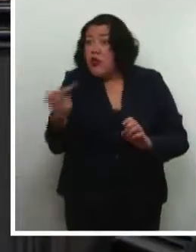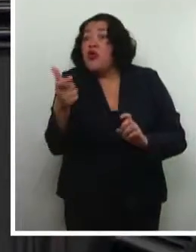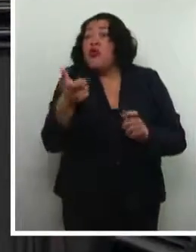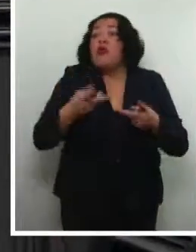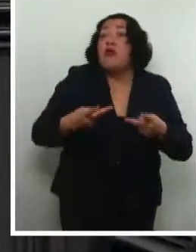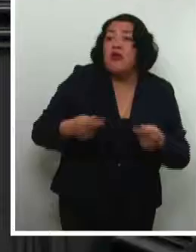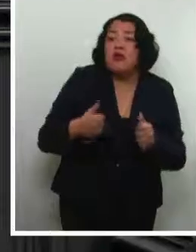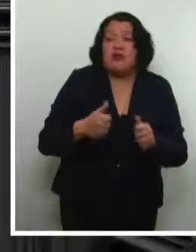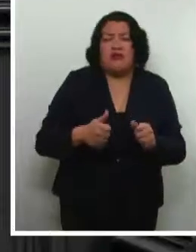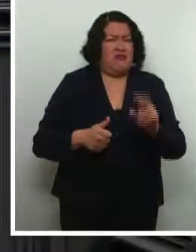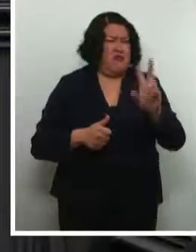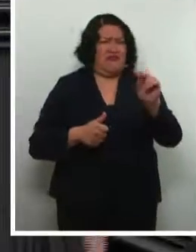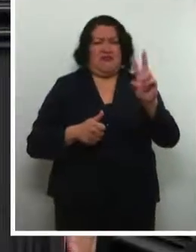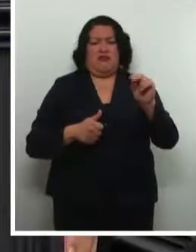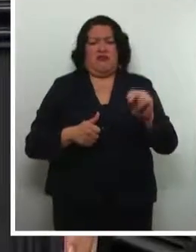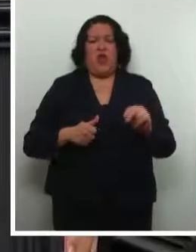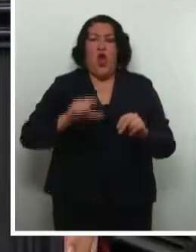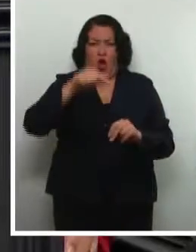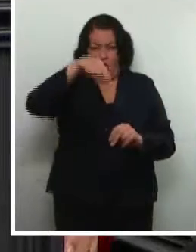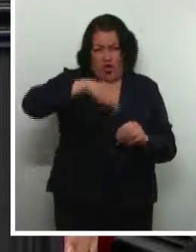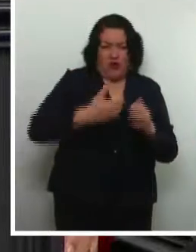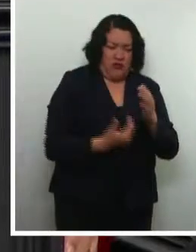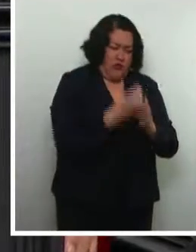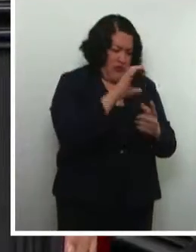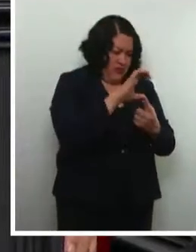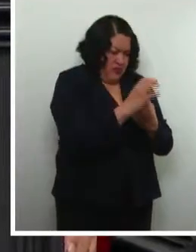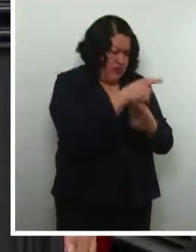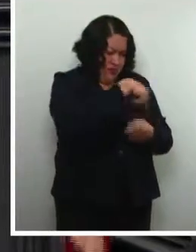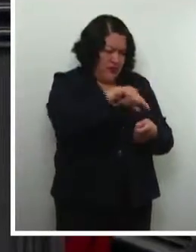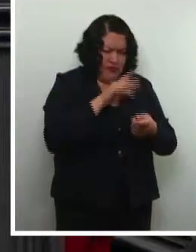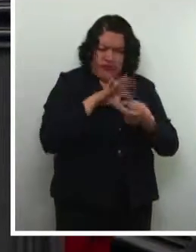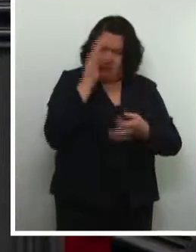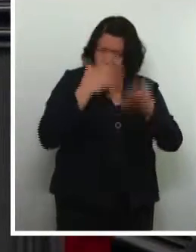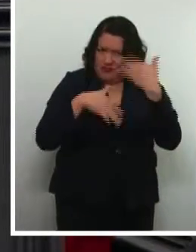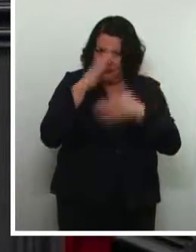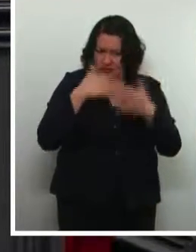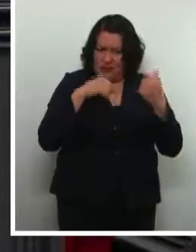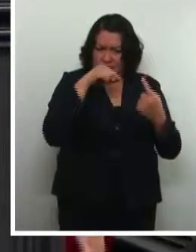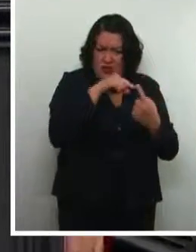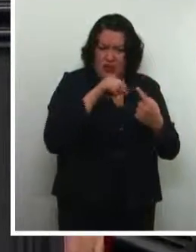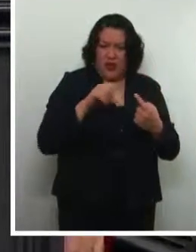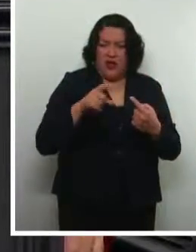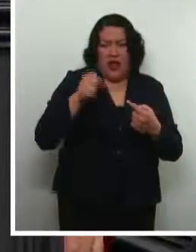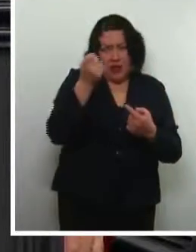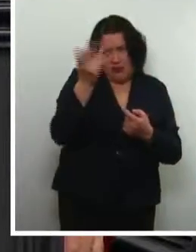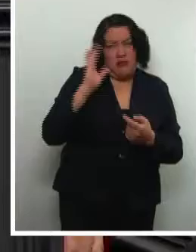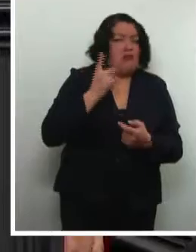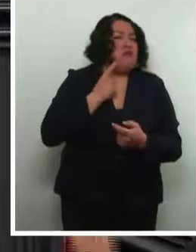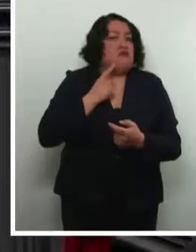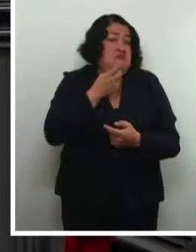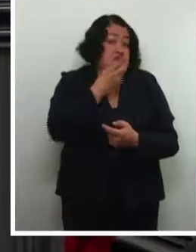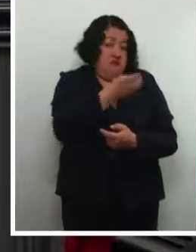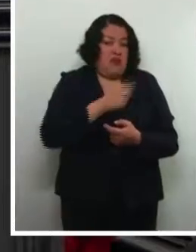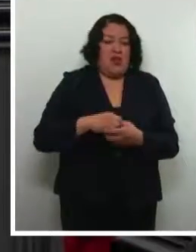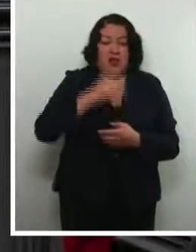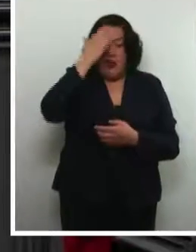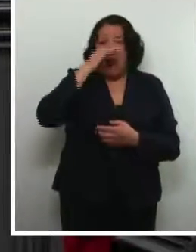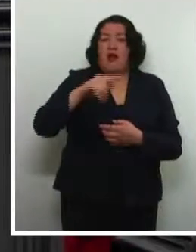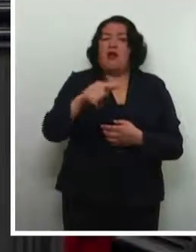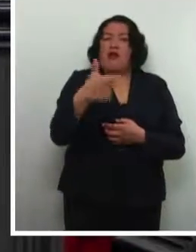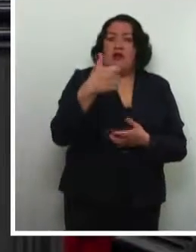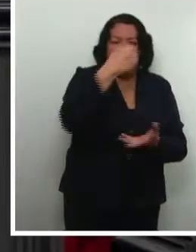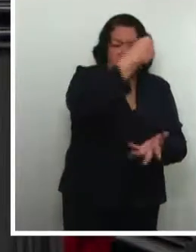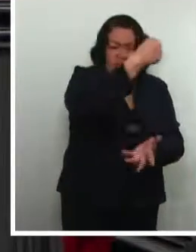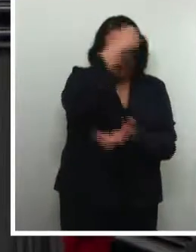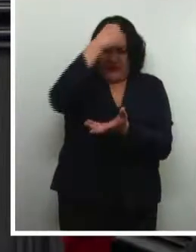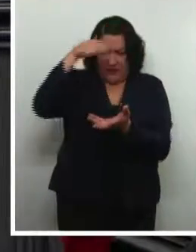He escuchado, y en la comisión se comentó también por alguno de los diputados, que los recursos